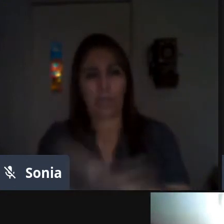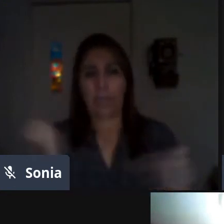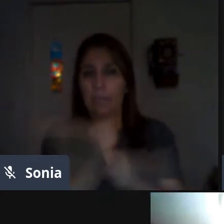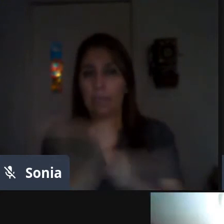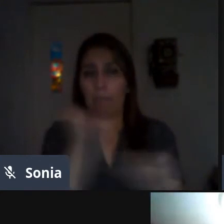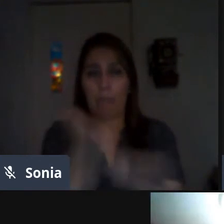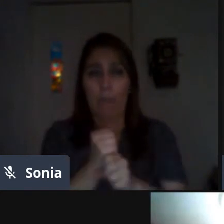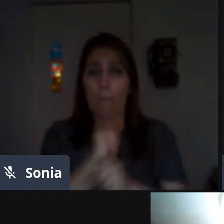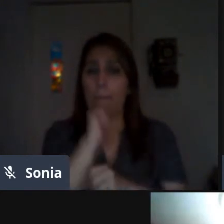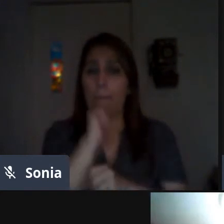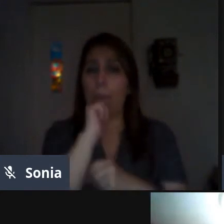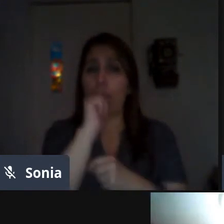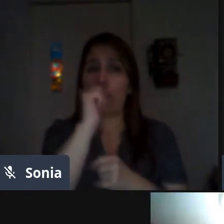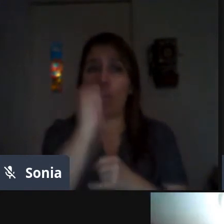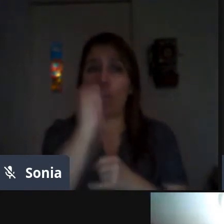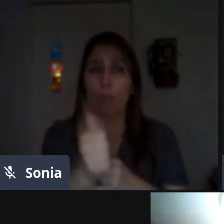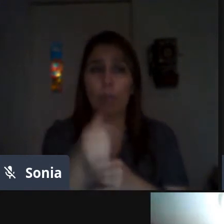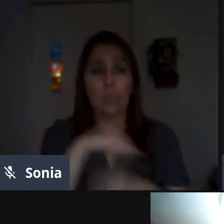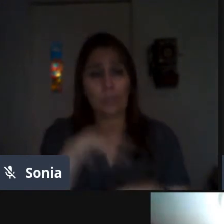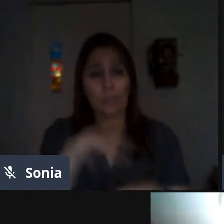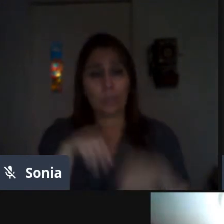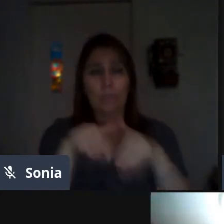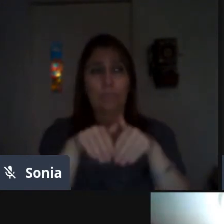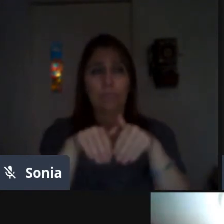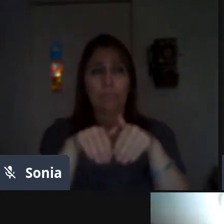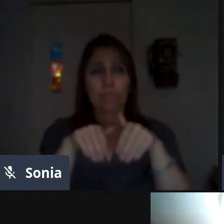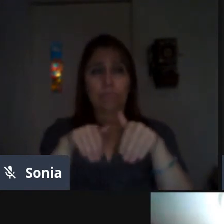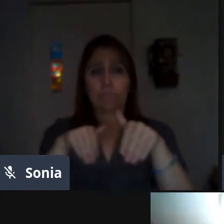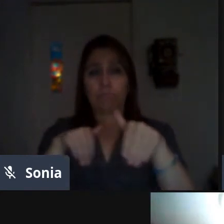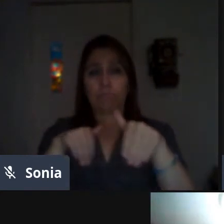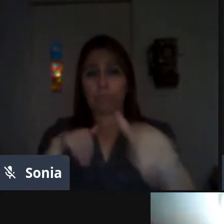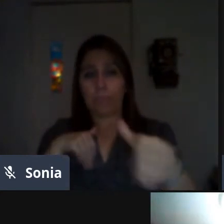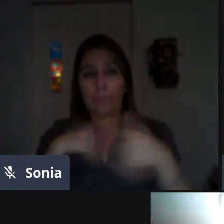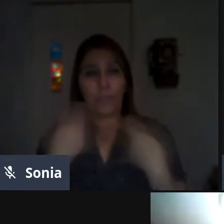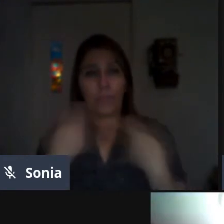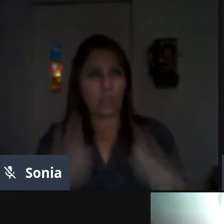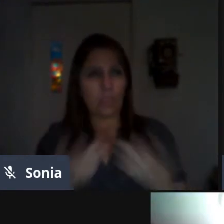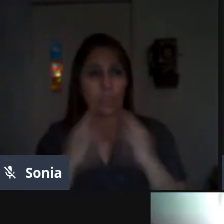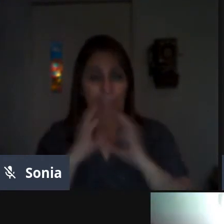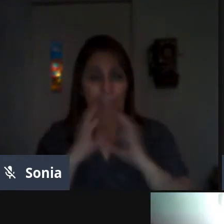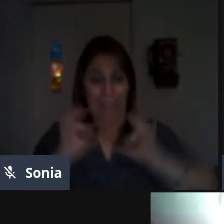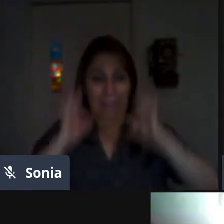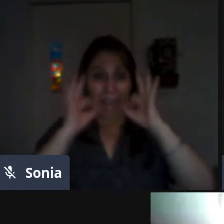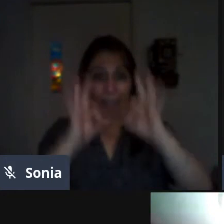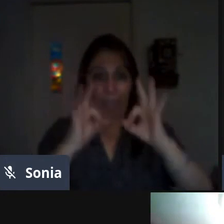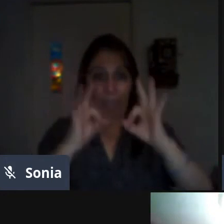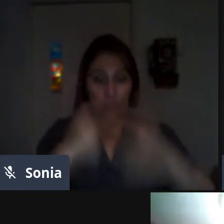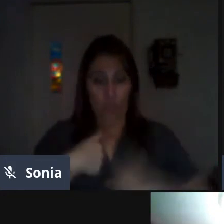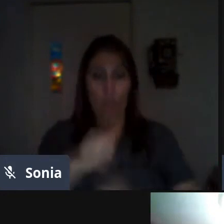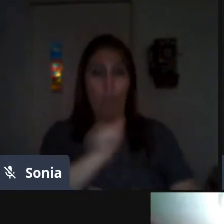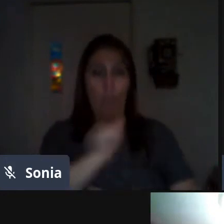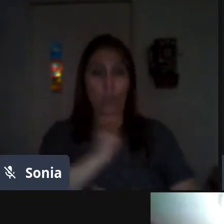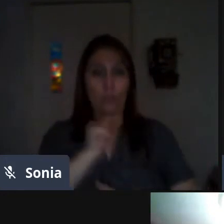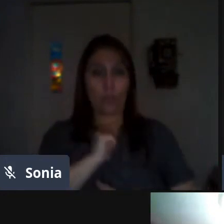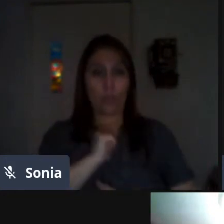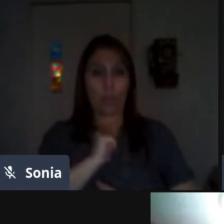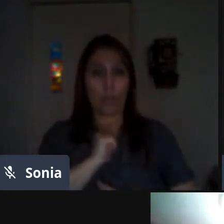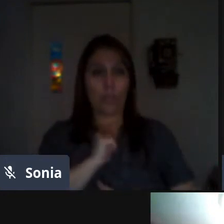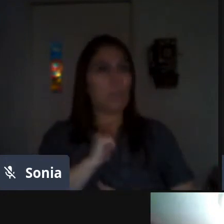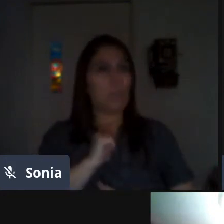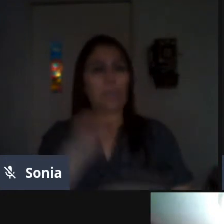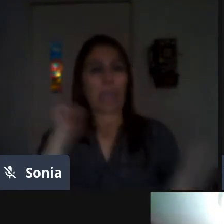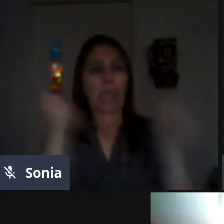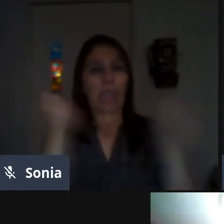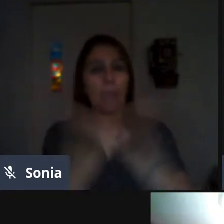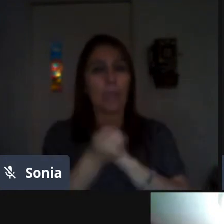nos pone más al margen y empezamos a perder esa calidad de ser autónomos para volvernos autómatas entonces hoy en día